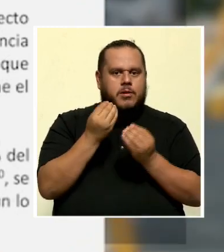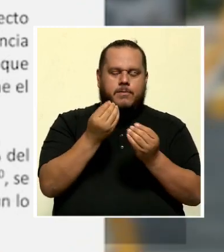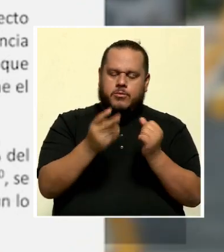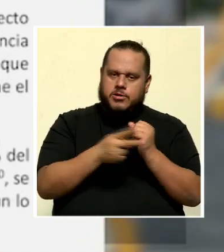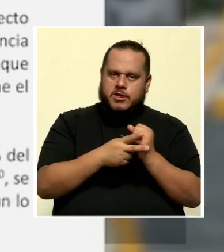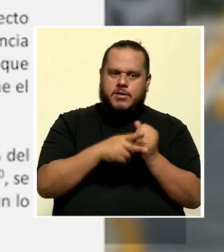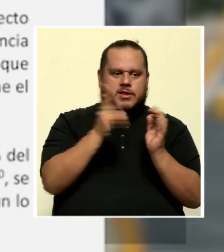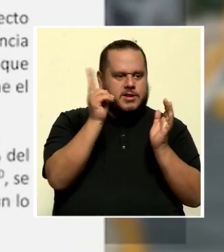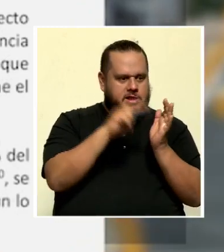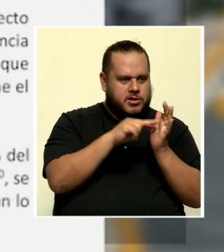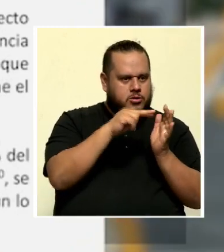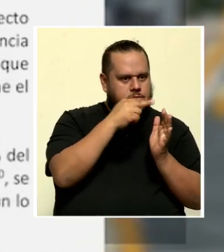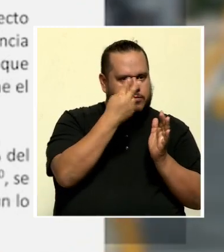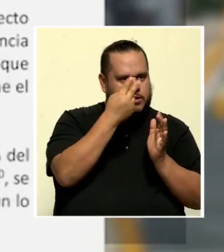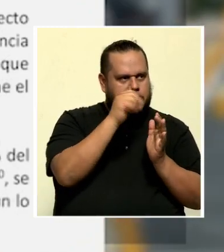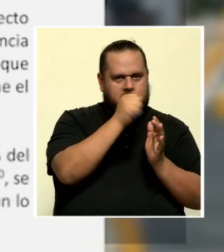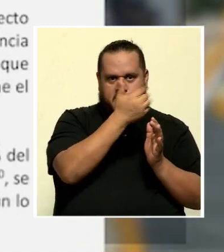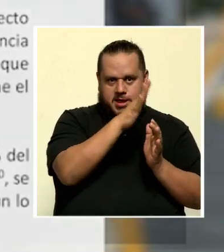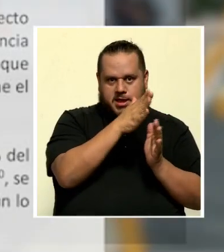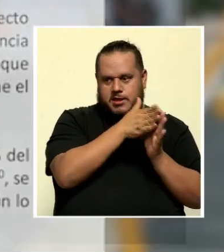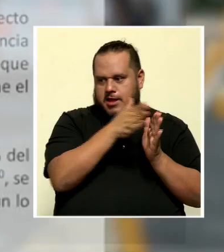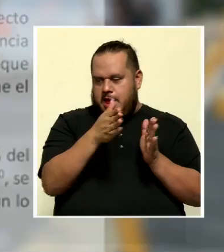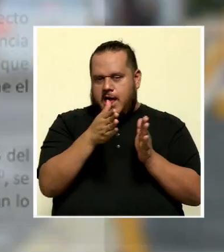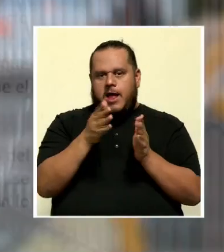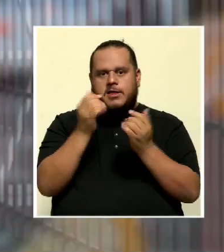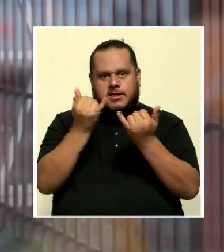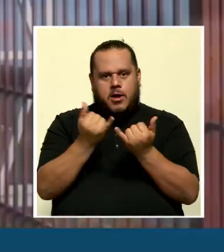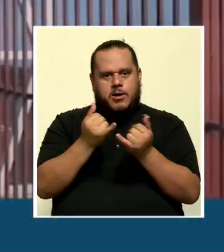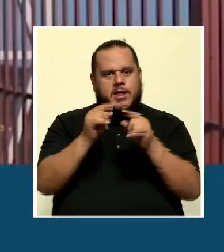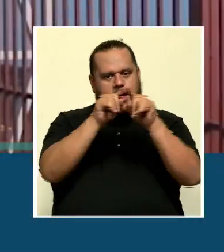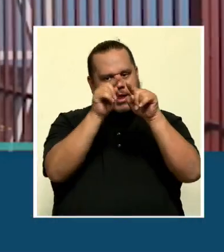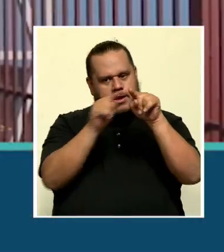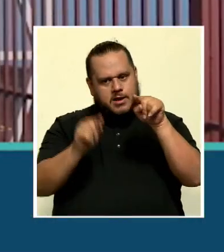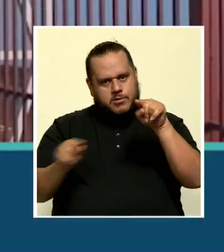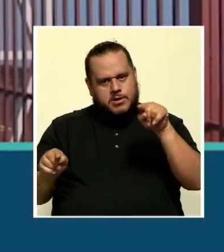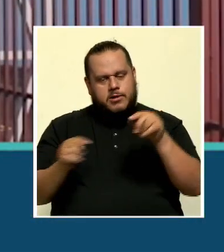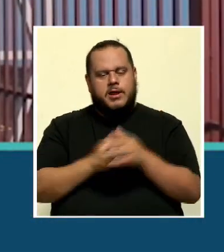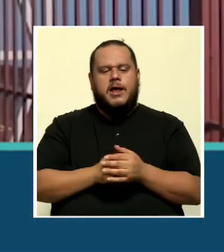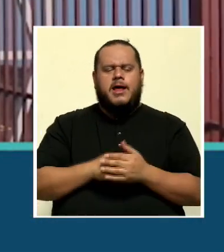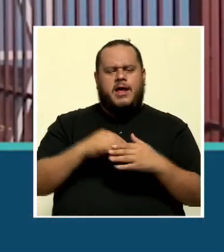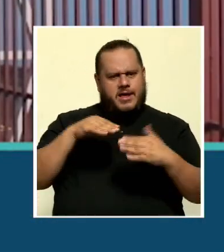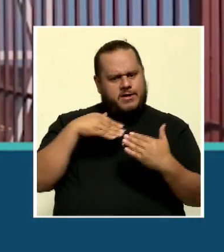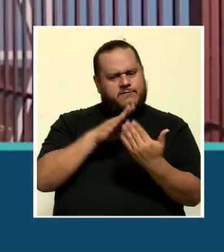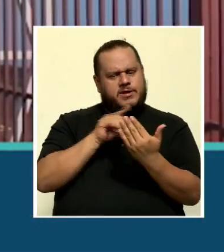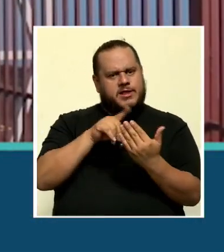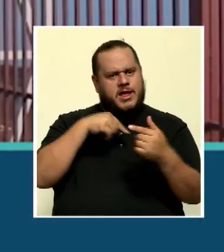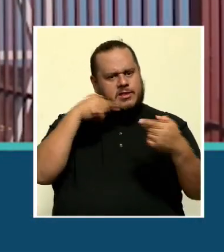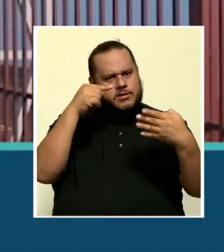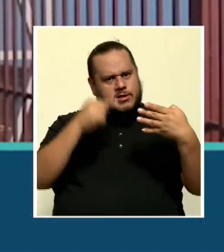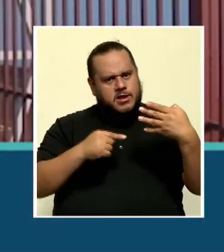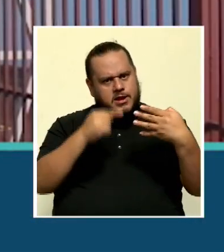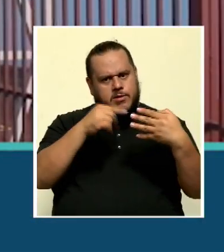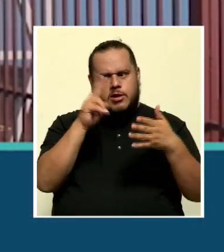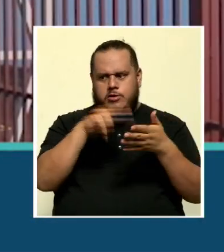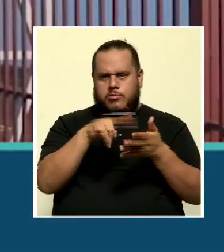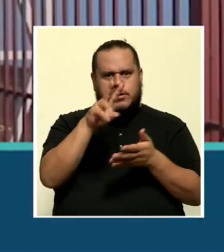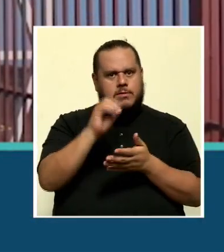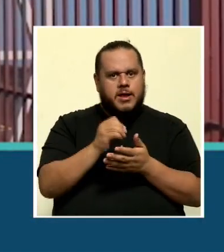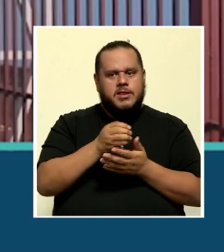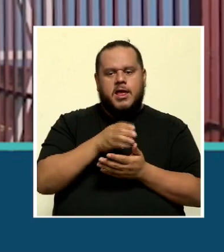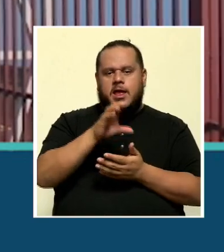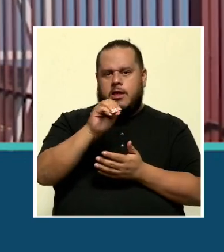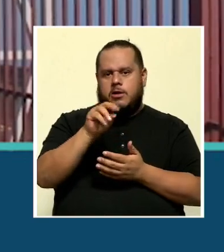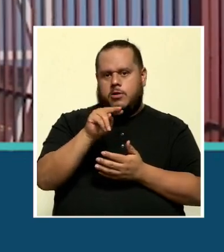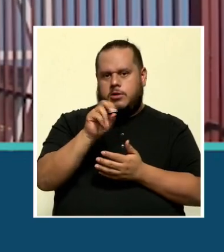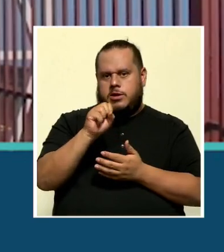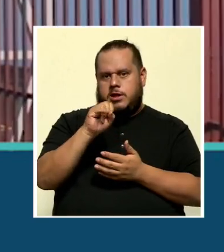desde el 2015 la Contraloría General de la República. Ante estos señalamientos, en el 2020 el Consejo corrió para